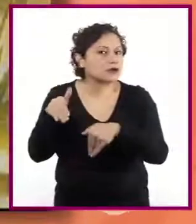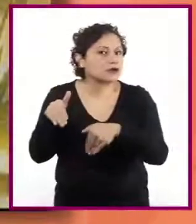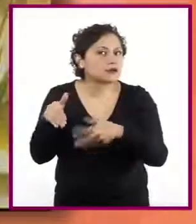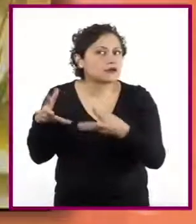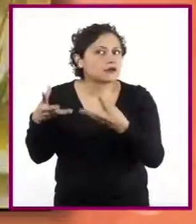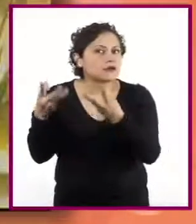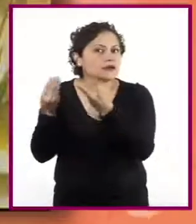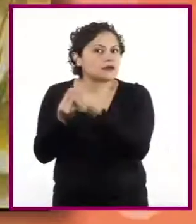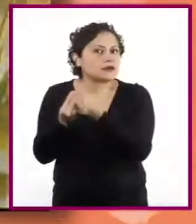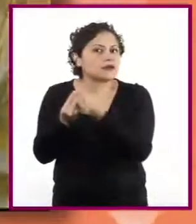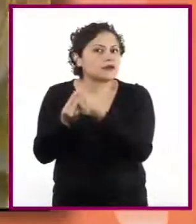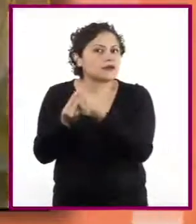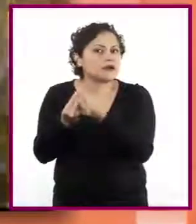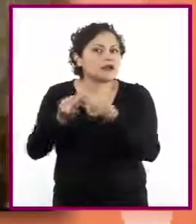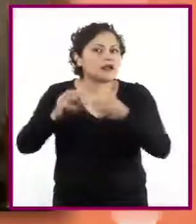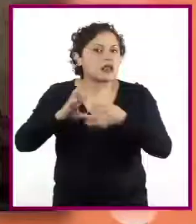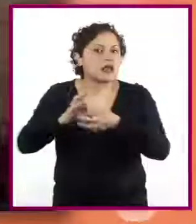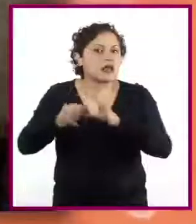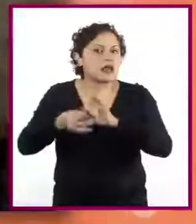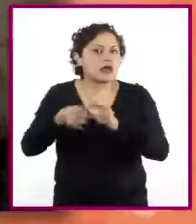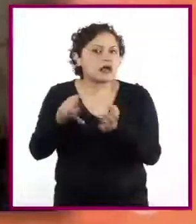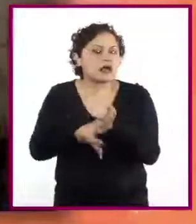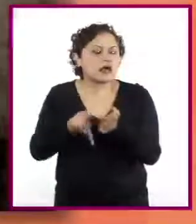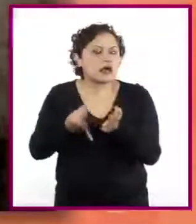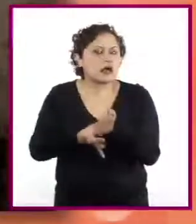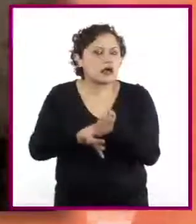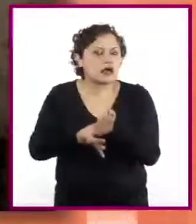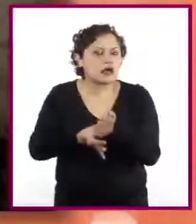el sonido de cadenas.